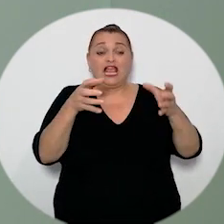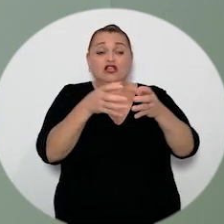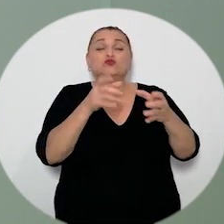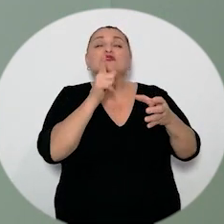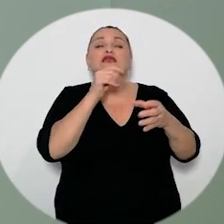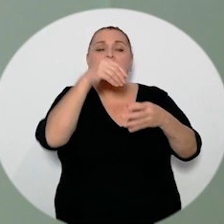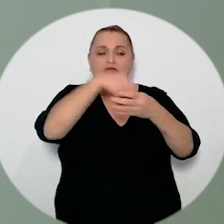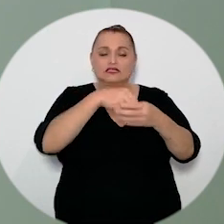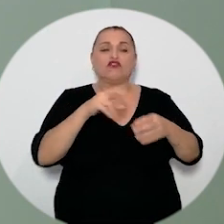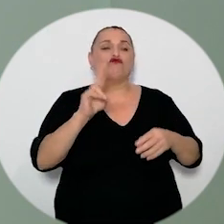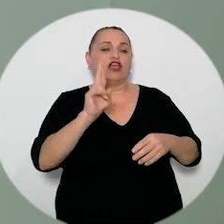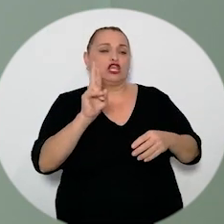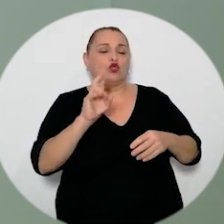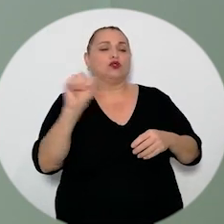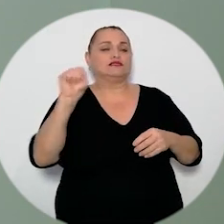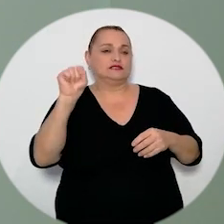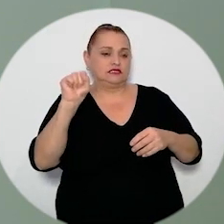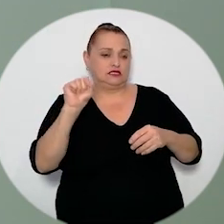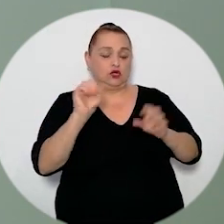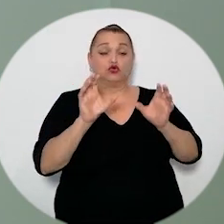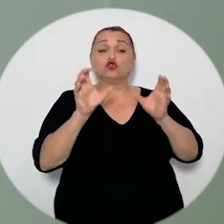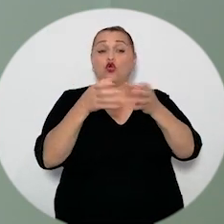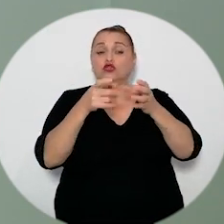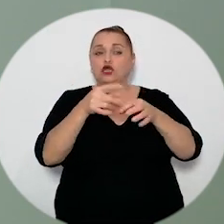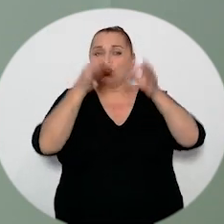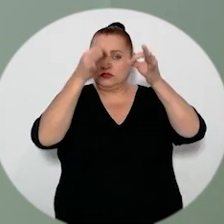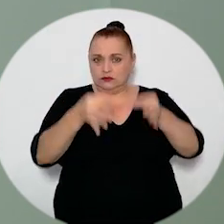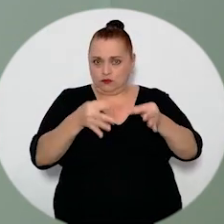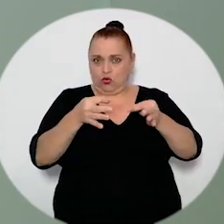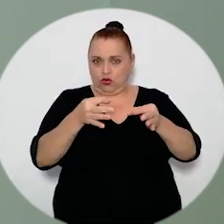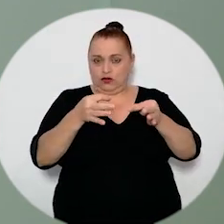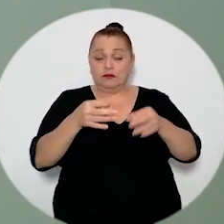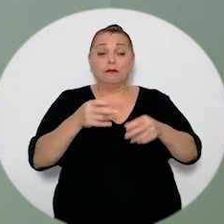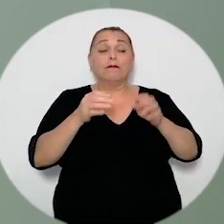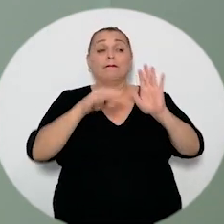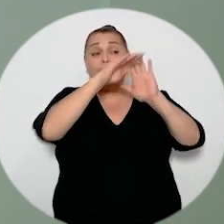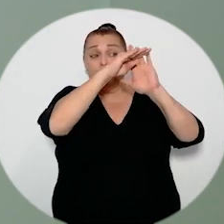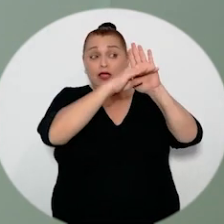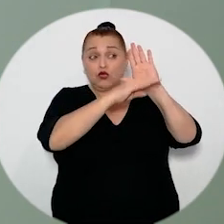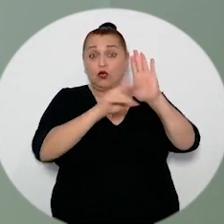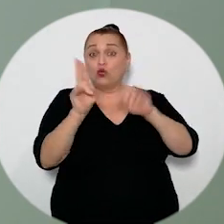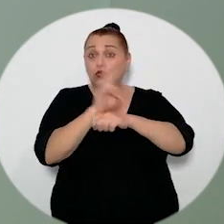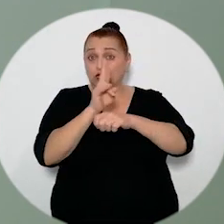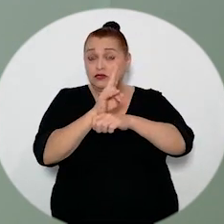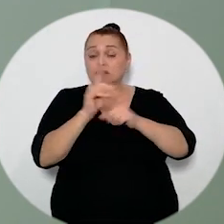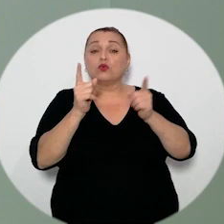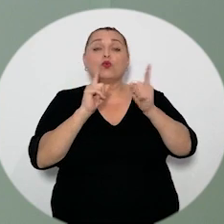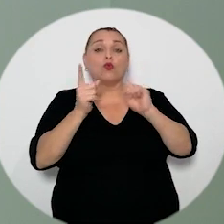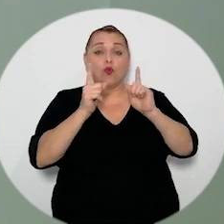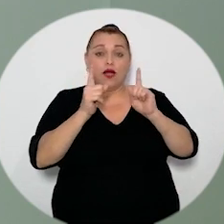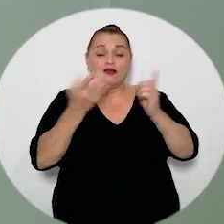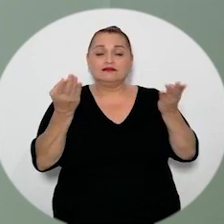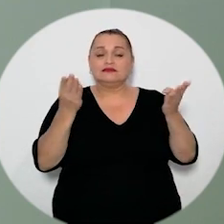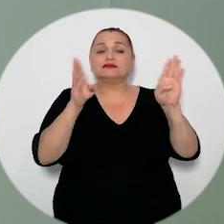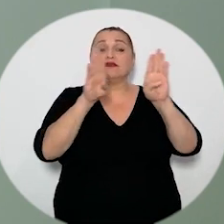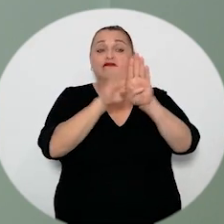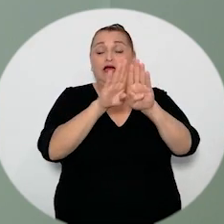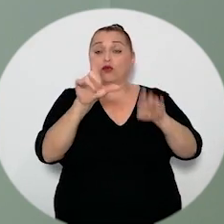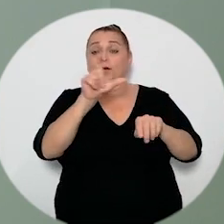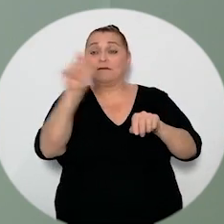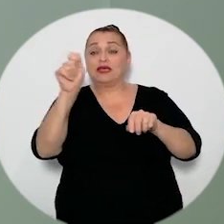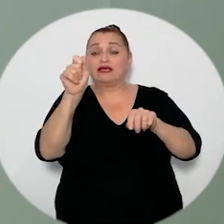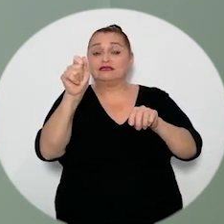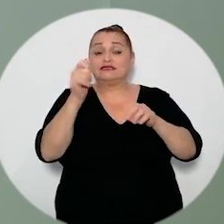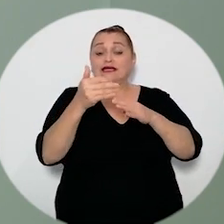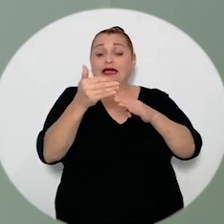estará integrado por los regidores y los síndicos que el Consejo disponga. El padrón electoral que se utiliza es aquel que se haya cerrado